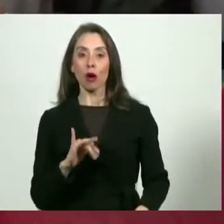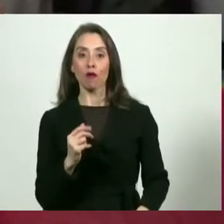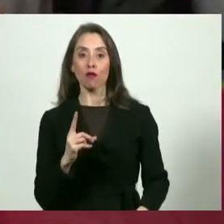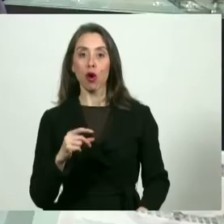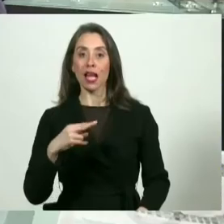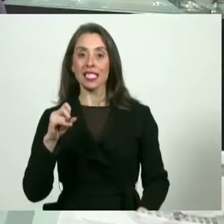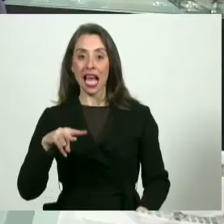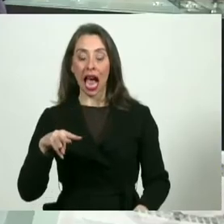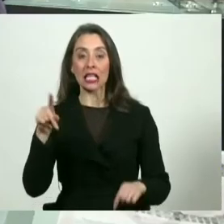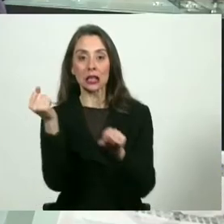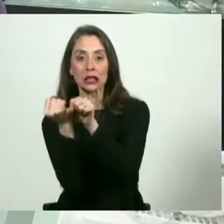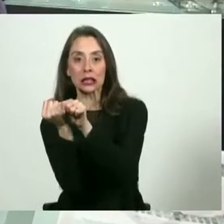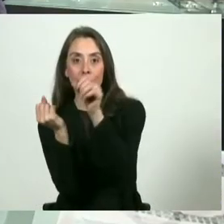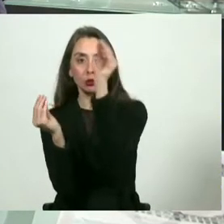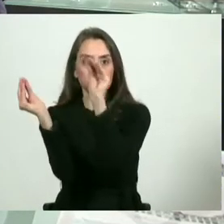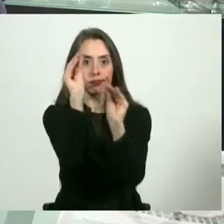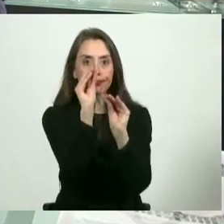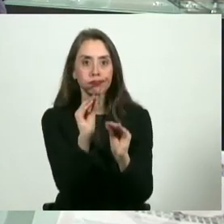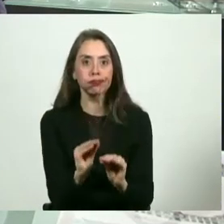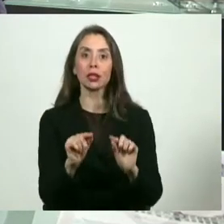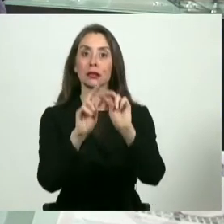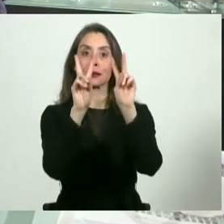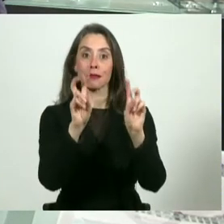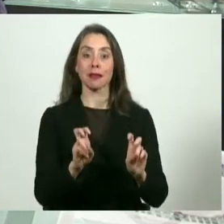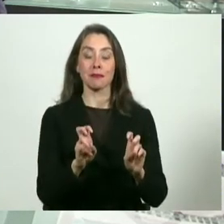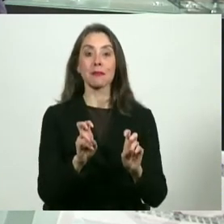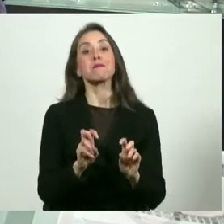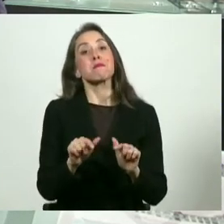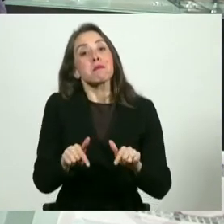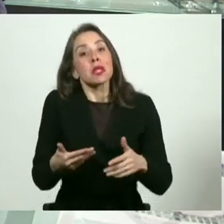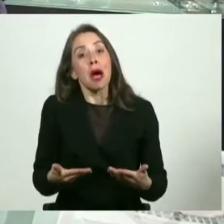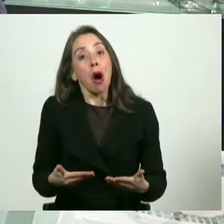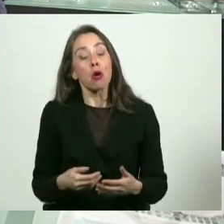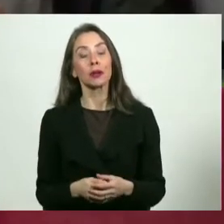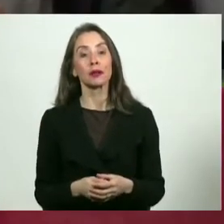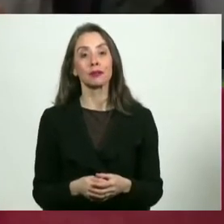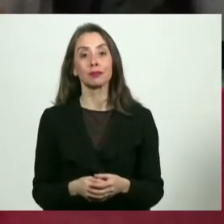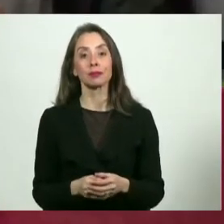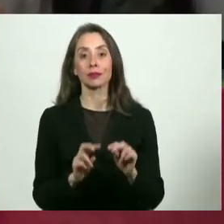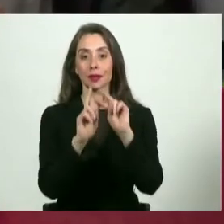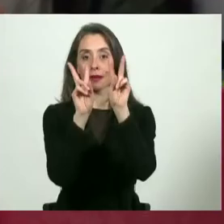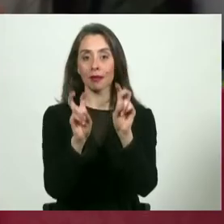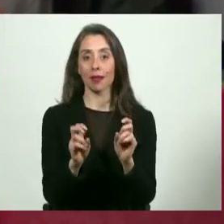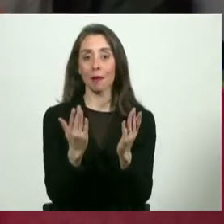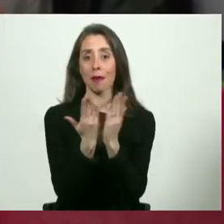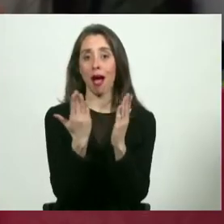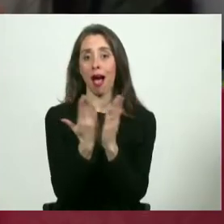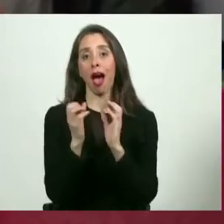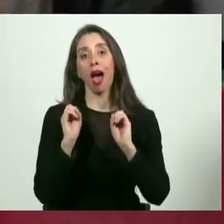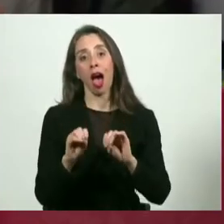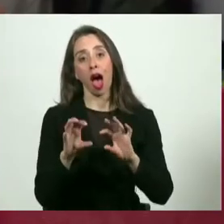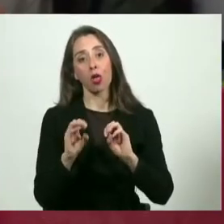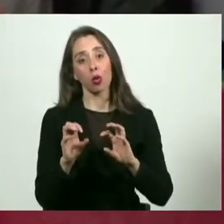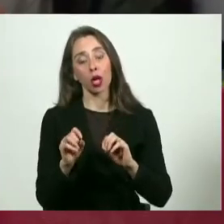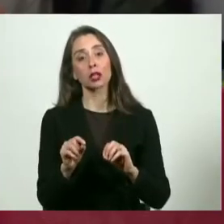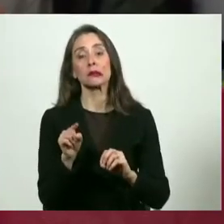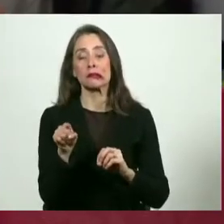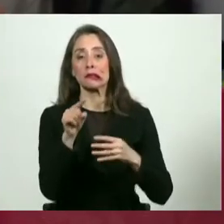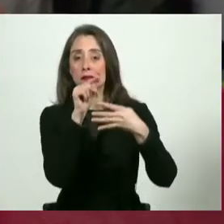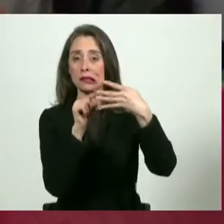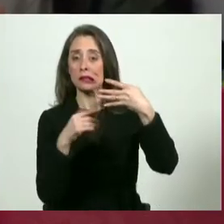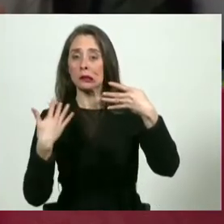Chaini, que estaba trabajando muy profundamente en la materia. Ahora bien, en materia de educación también existían